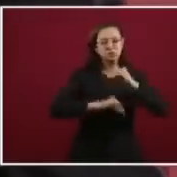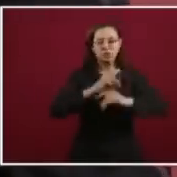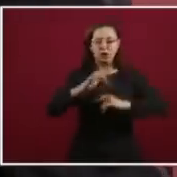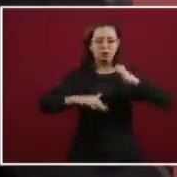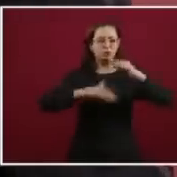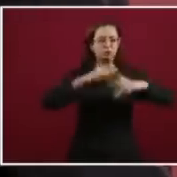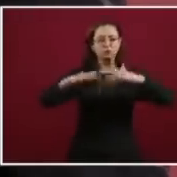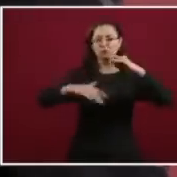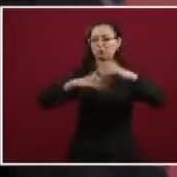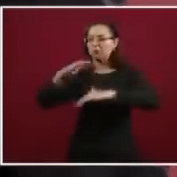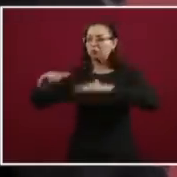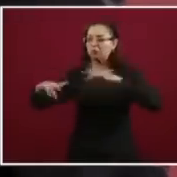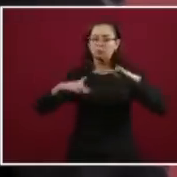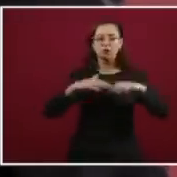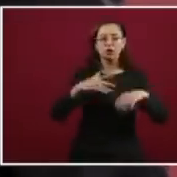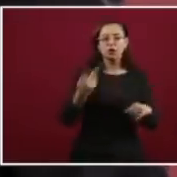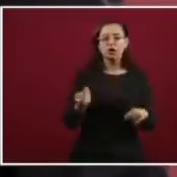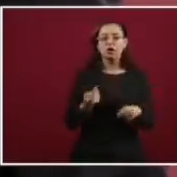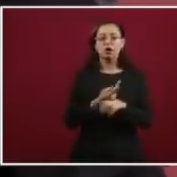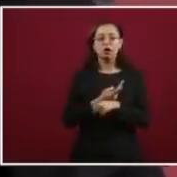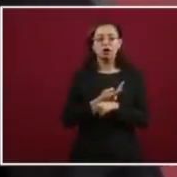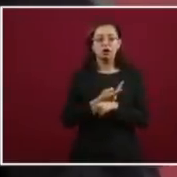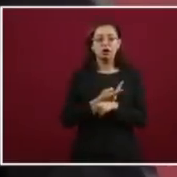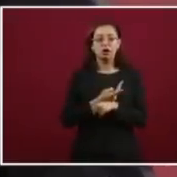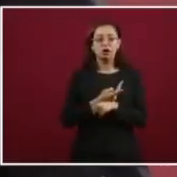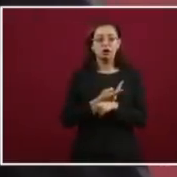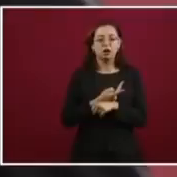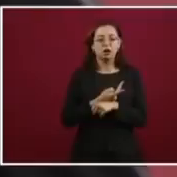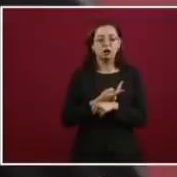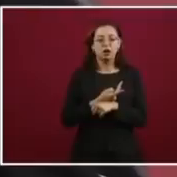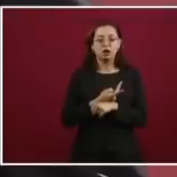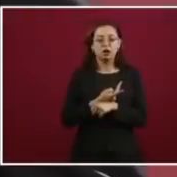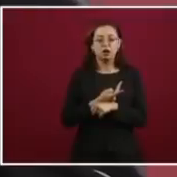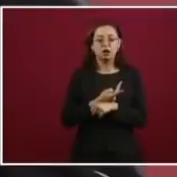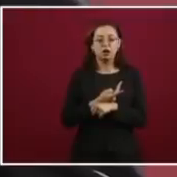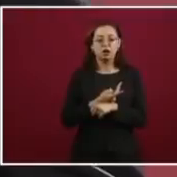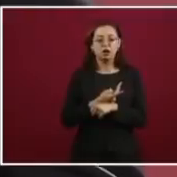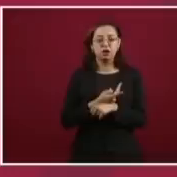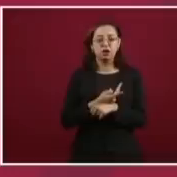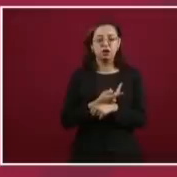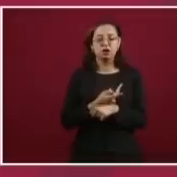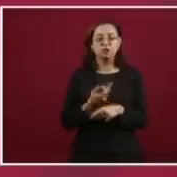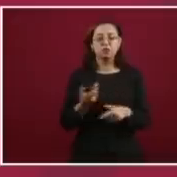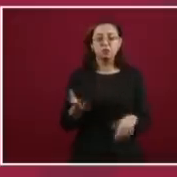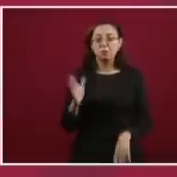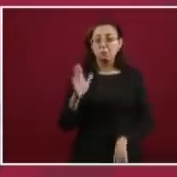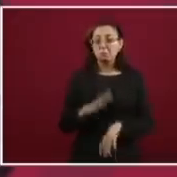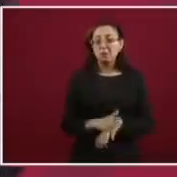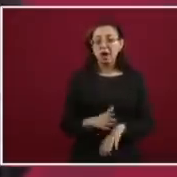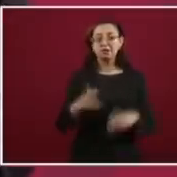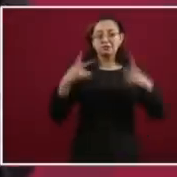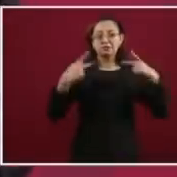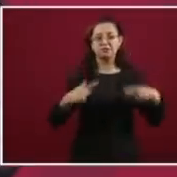sube el número d escuchas o de